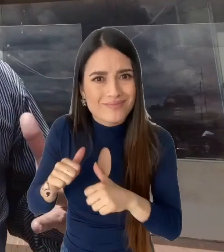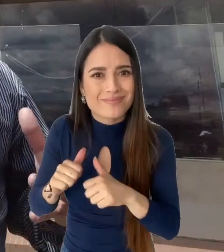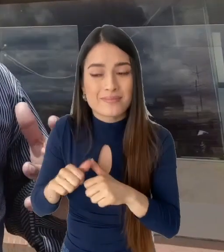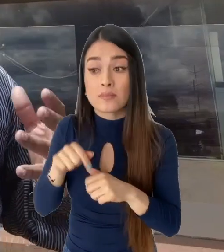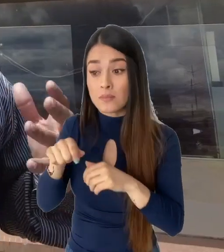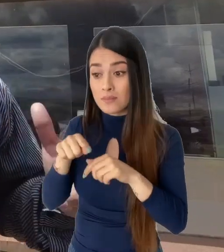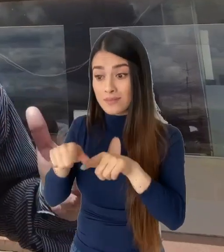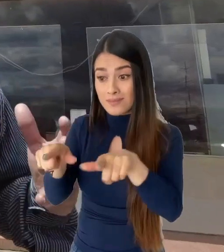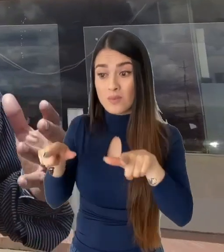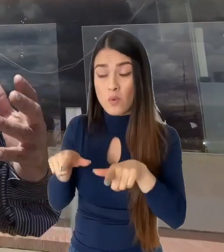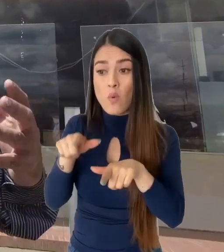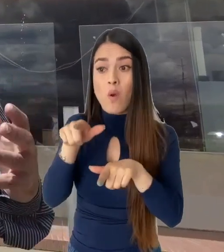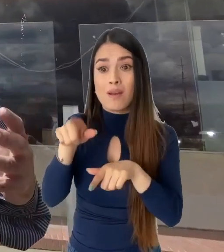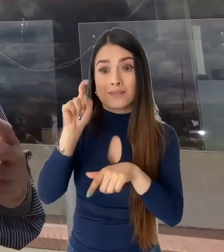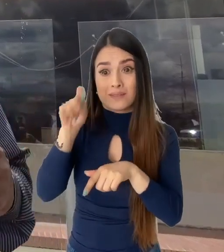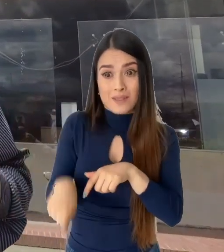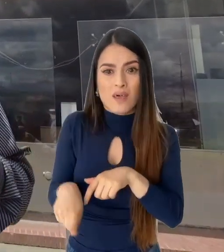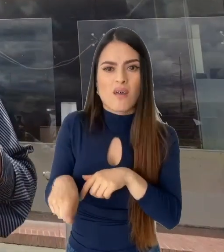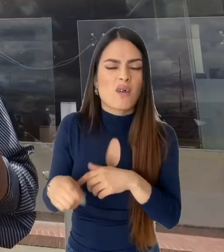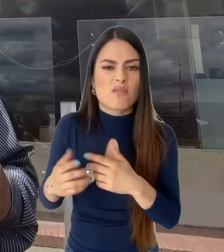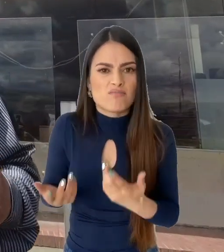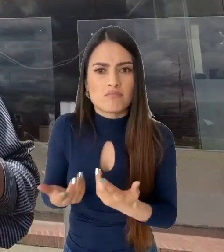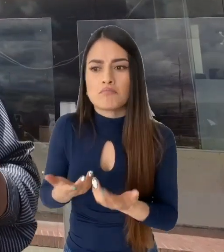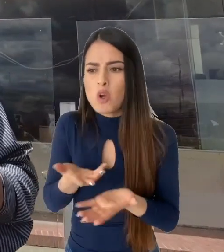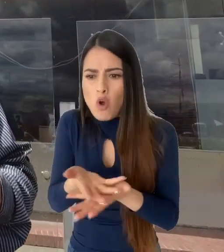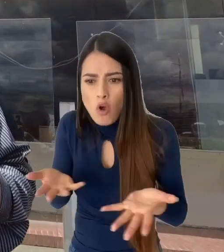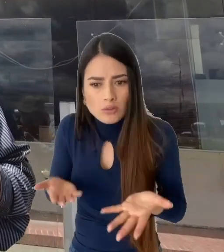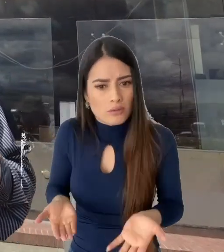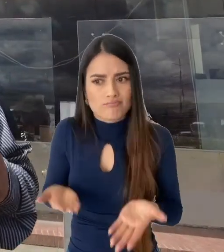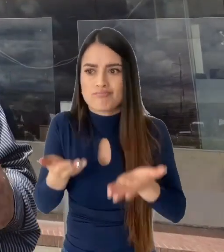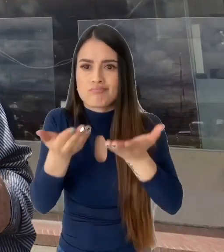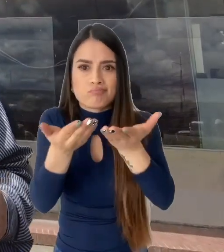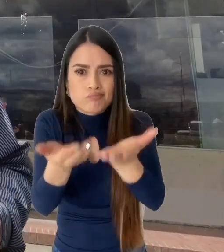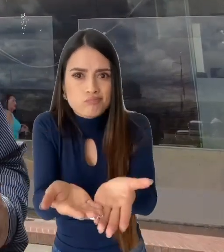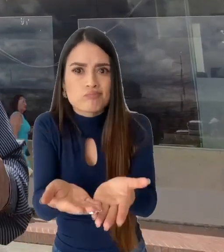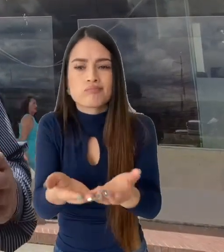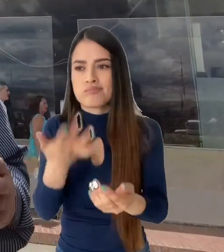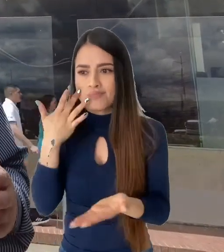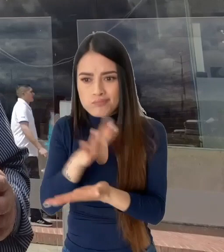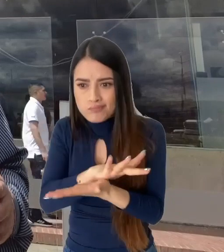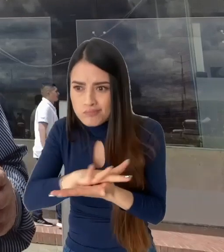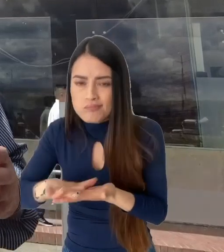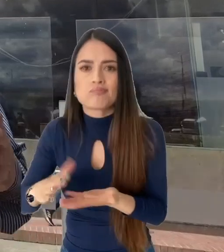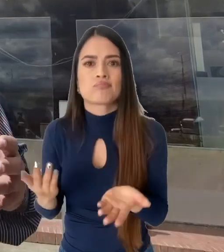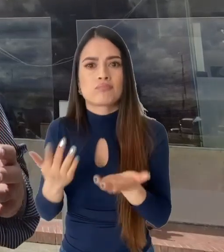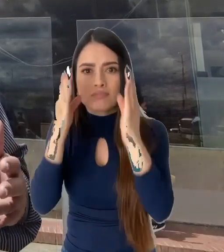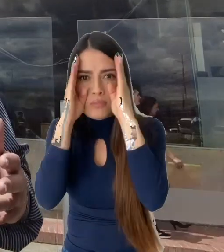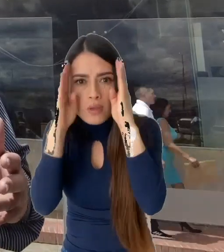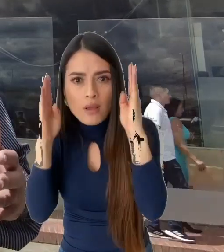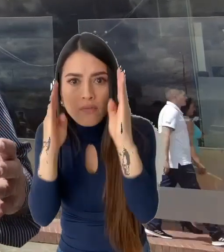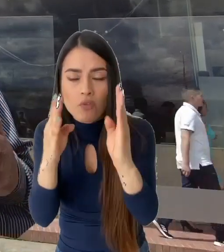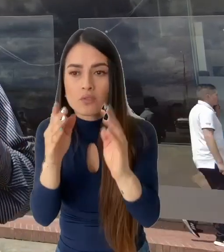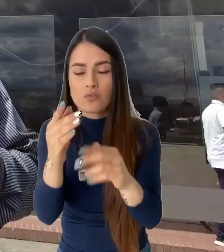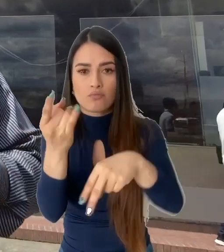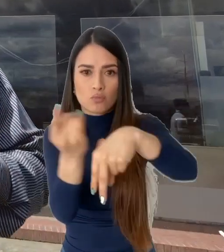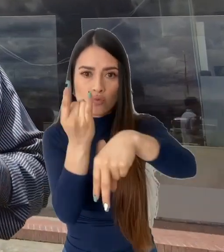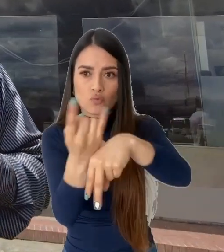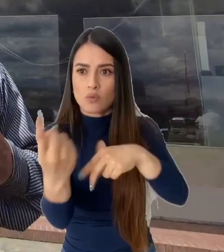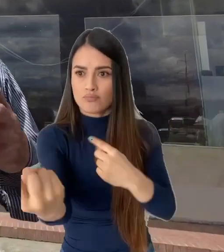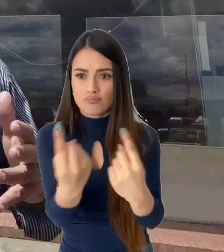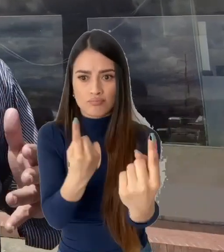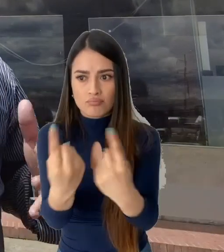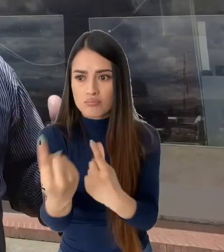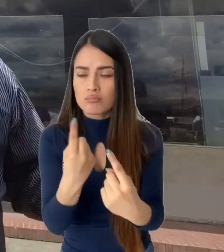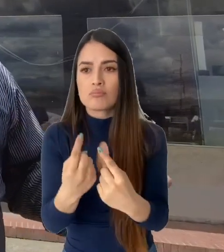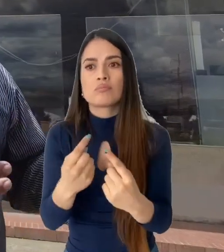los usuarios estas áreas es de servicio en las concesiones que están obligadas a tenerlas deben contar con servicios sanitarios